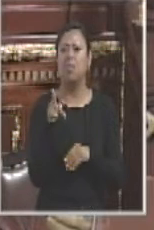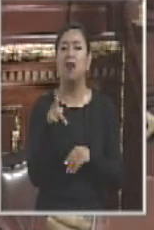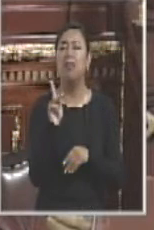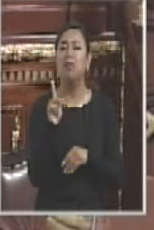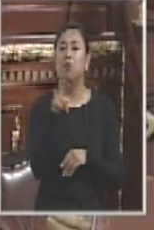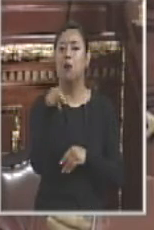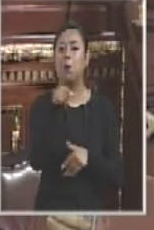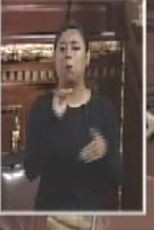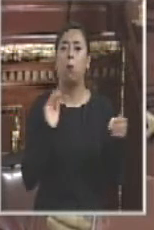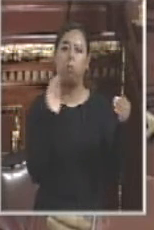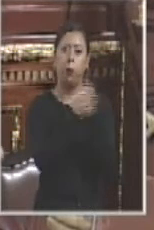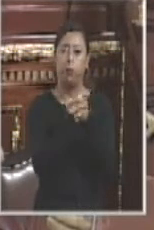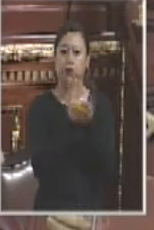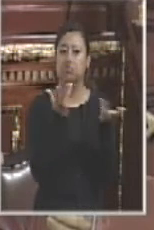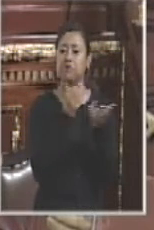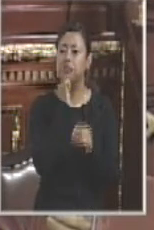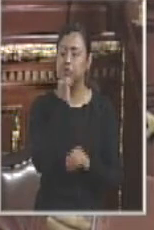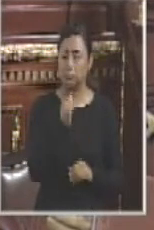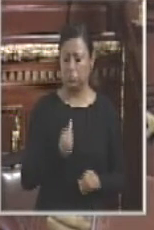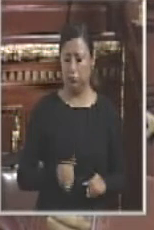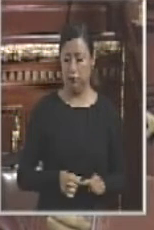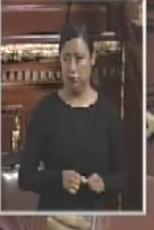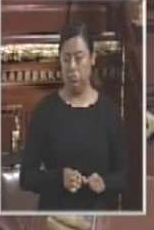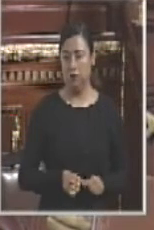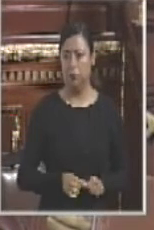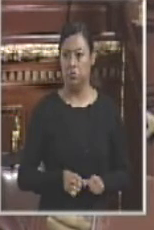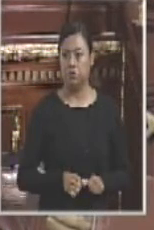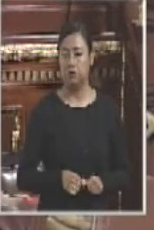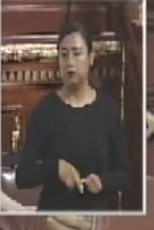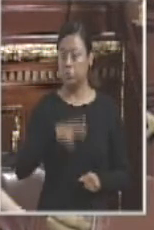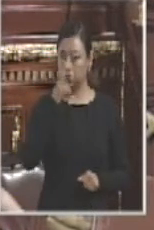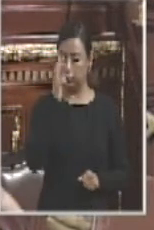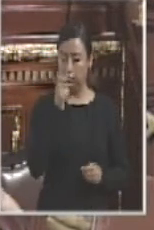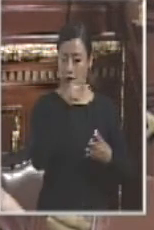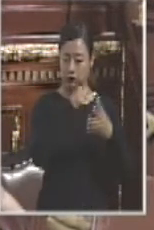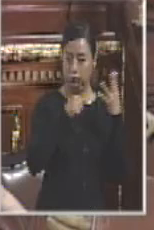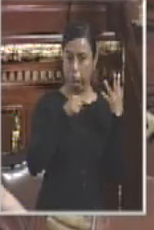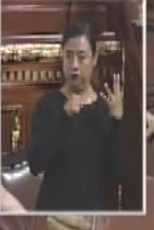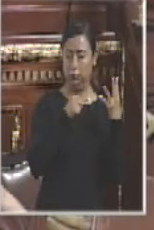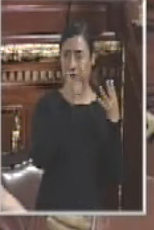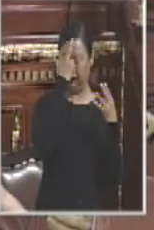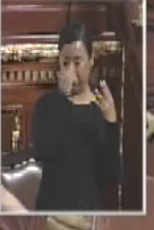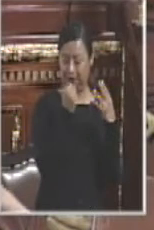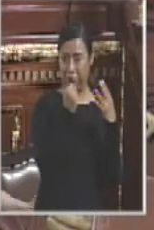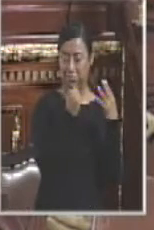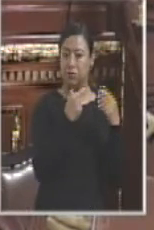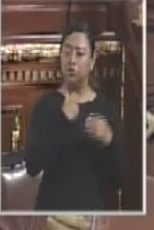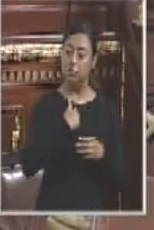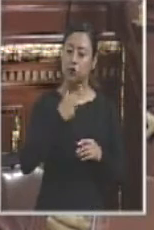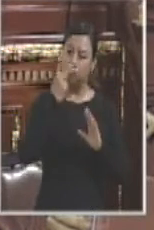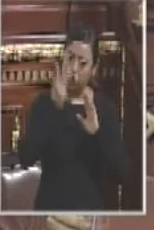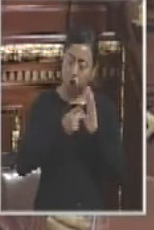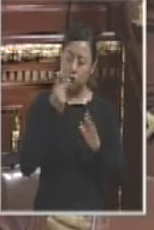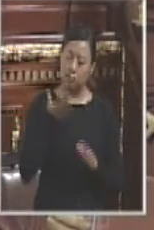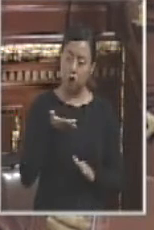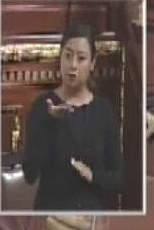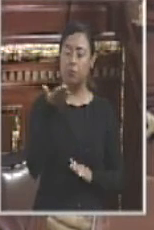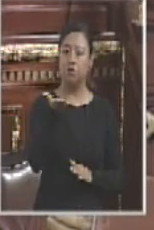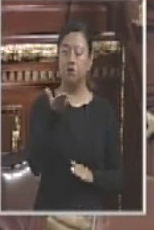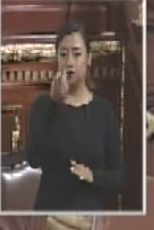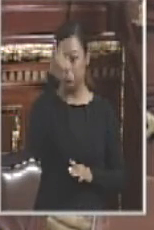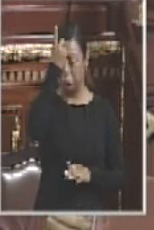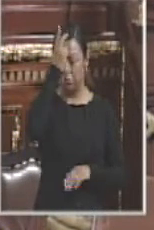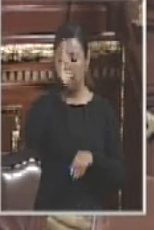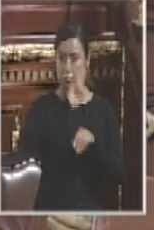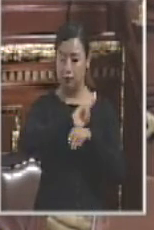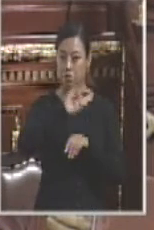no hicieron nada. Es por tales razones que solicito nuevamente al director